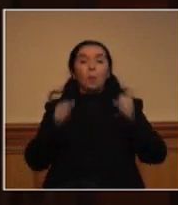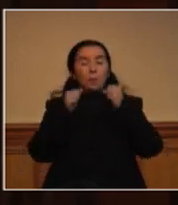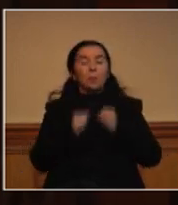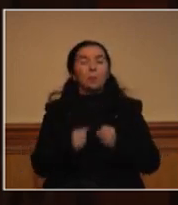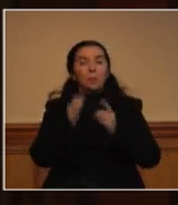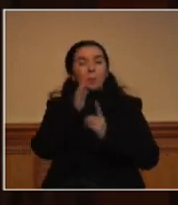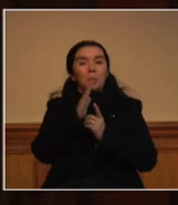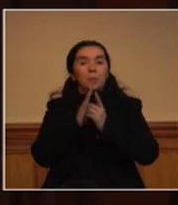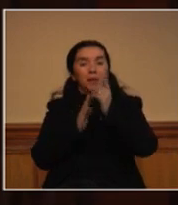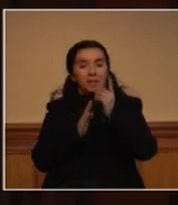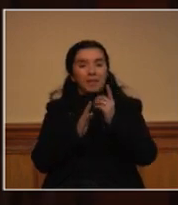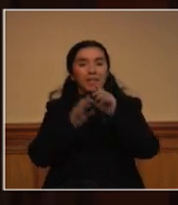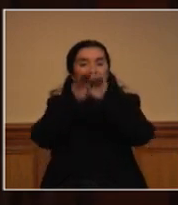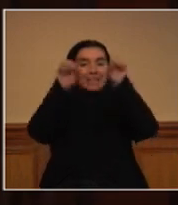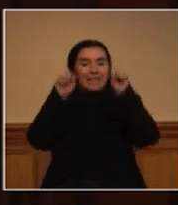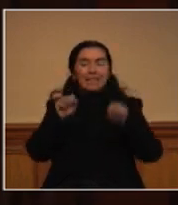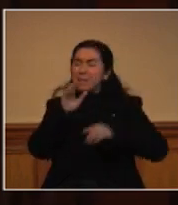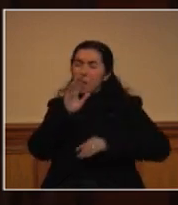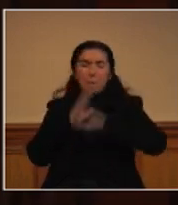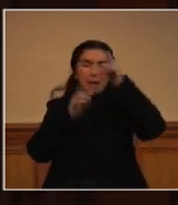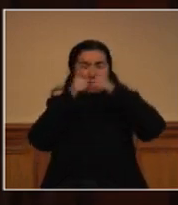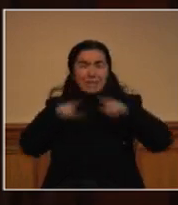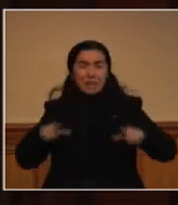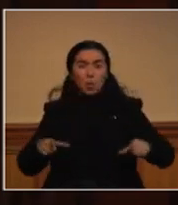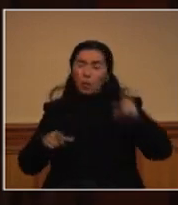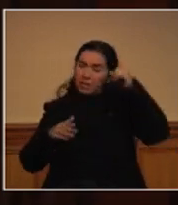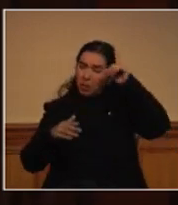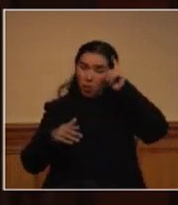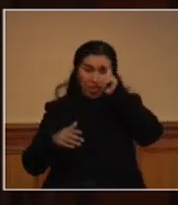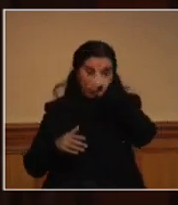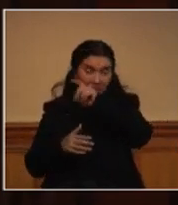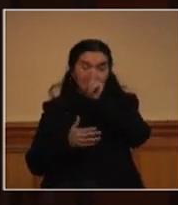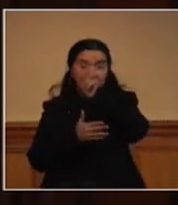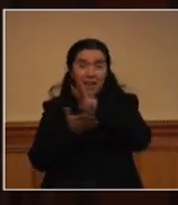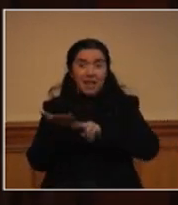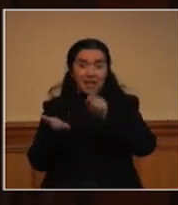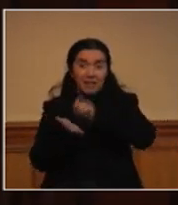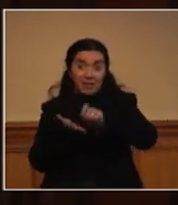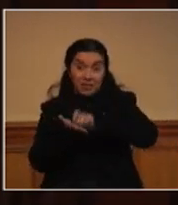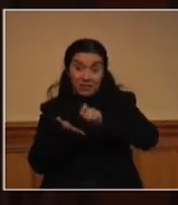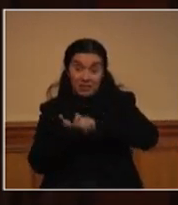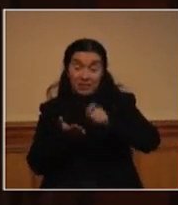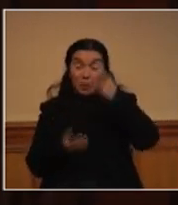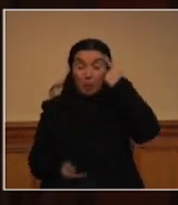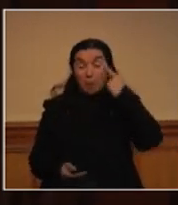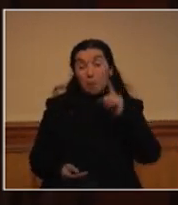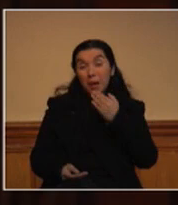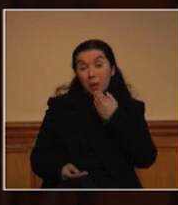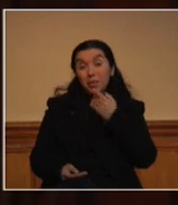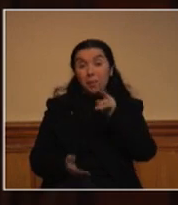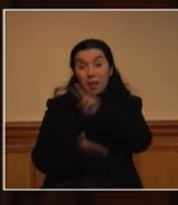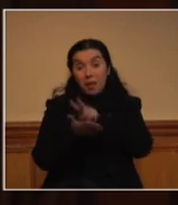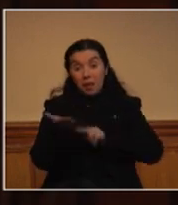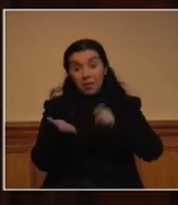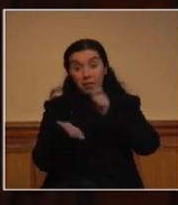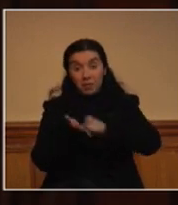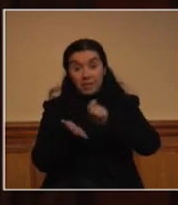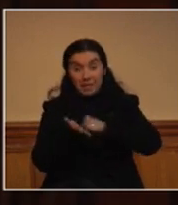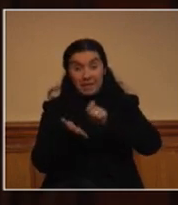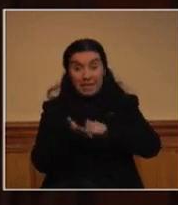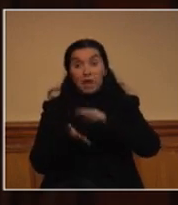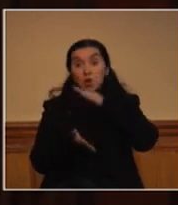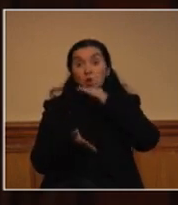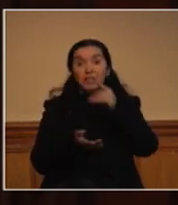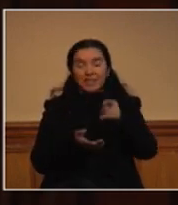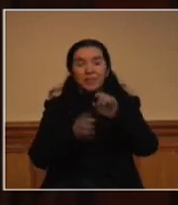desarrollar el sistema más lingüístico, más complejo, que es la lectoescritura. Pero a su vez, la lectoescritura nos sirve